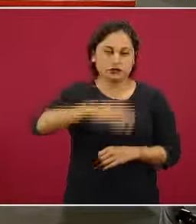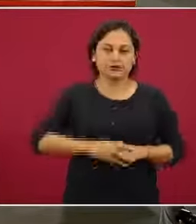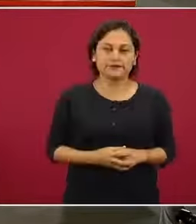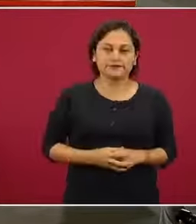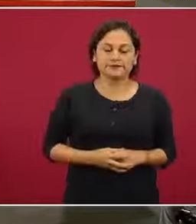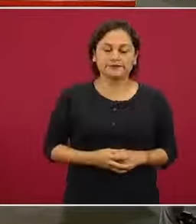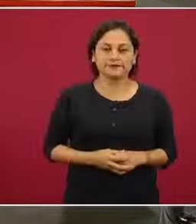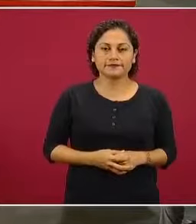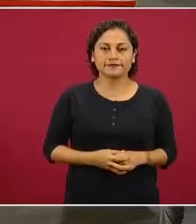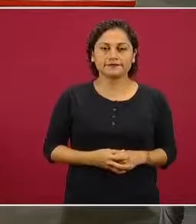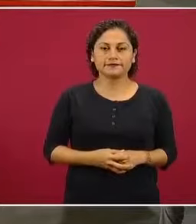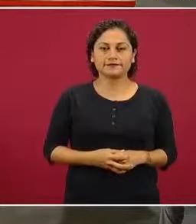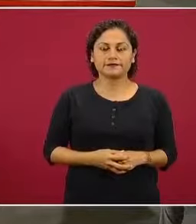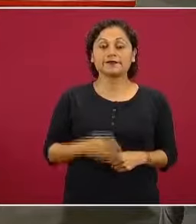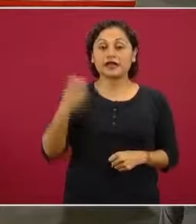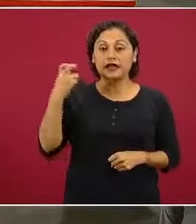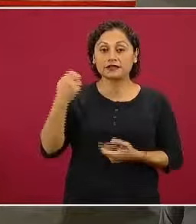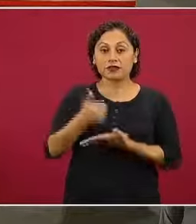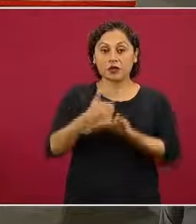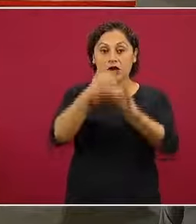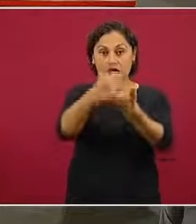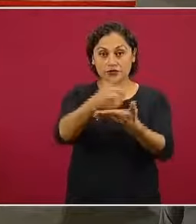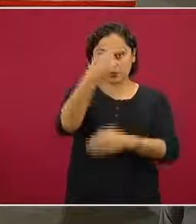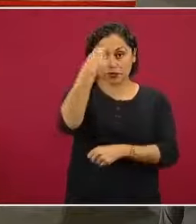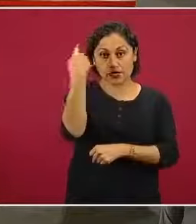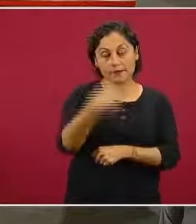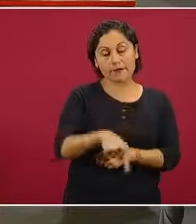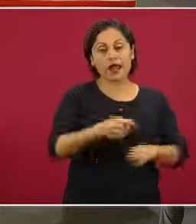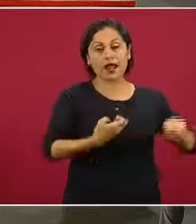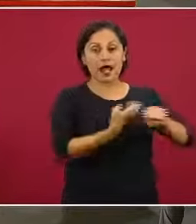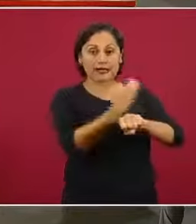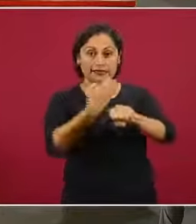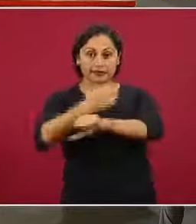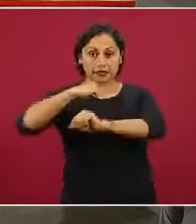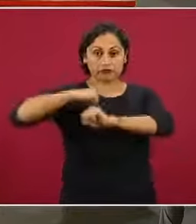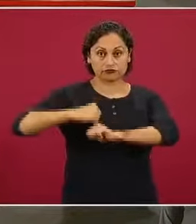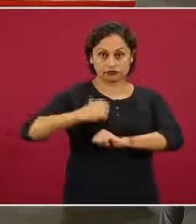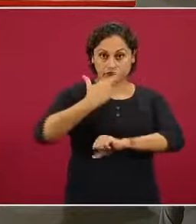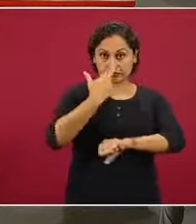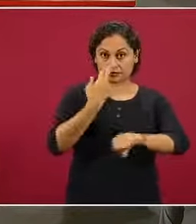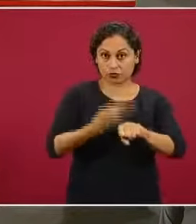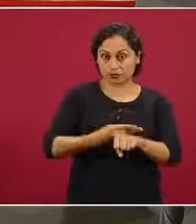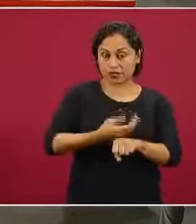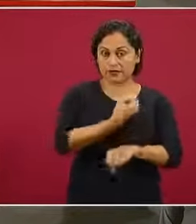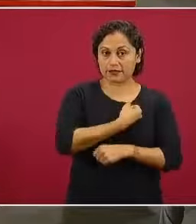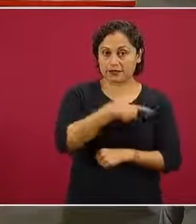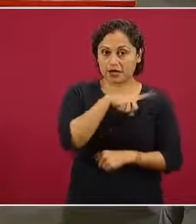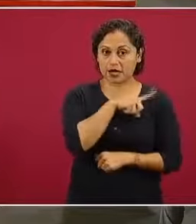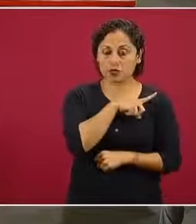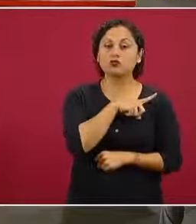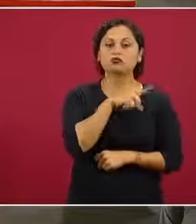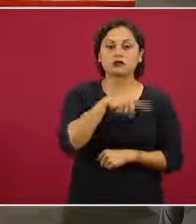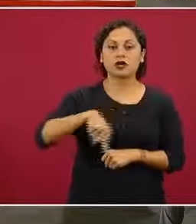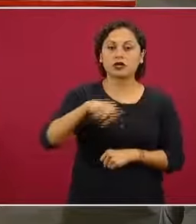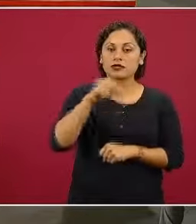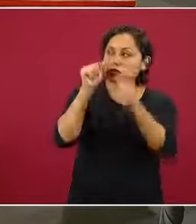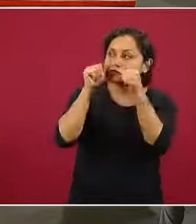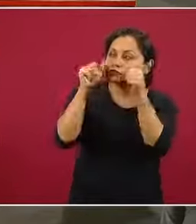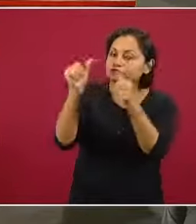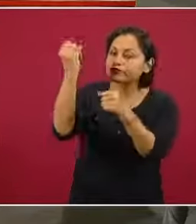la posibilidad de orientar a las autoridades sanitarias estatales sobre el ritmo de apertura de